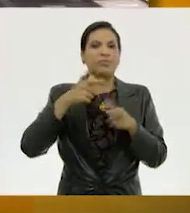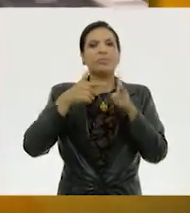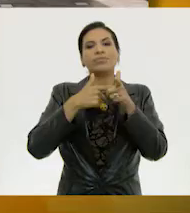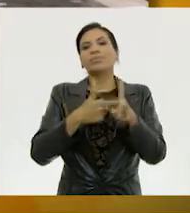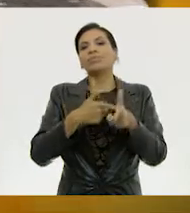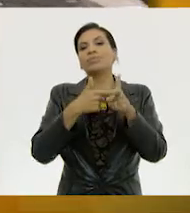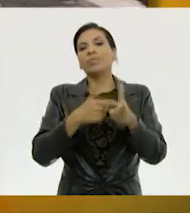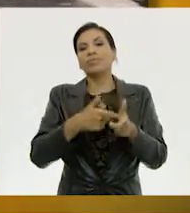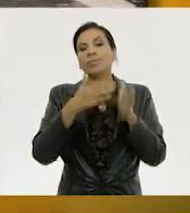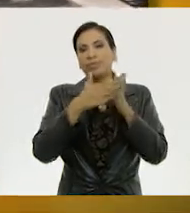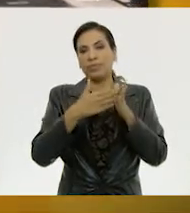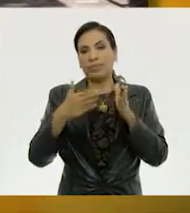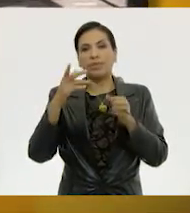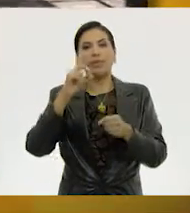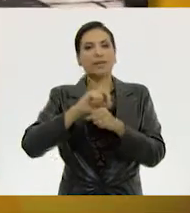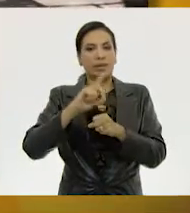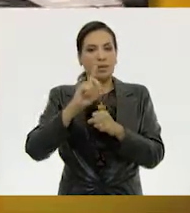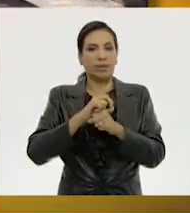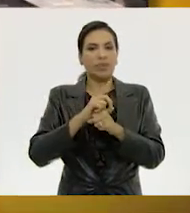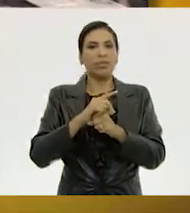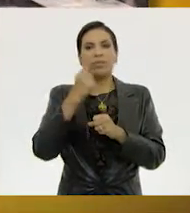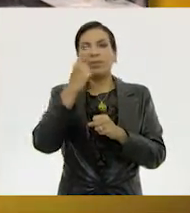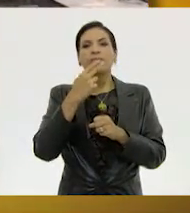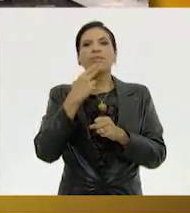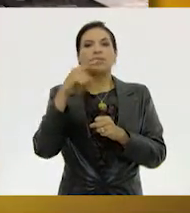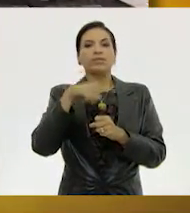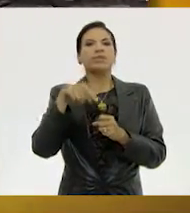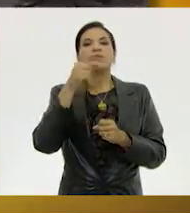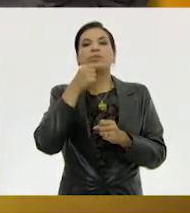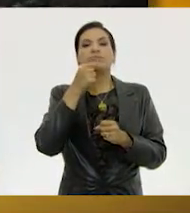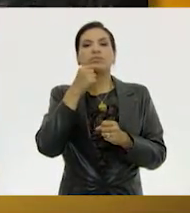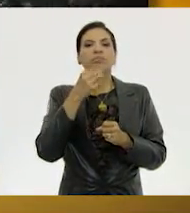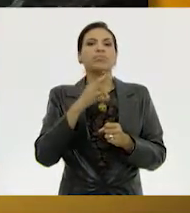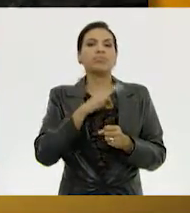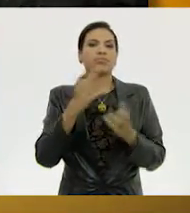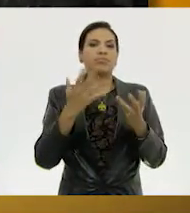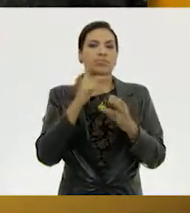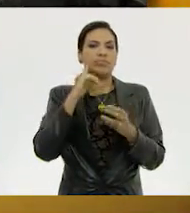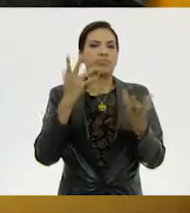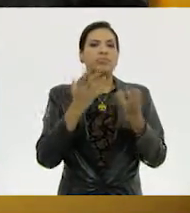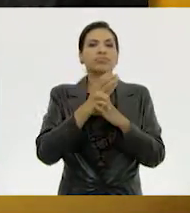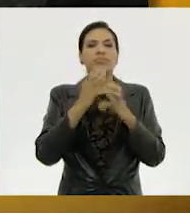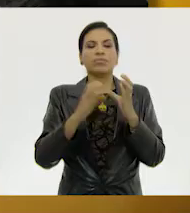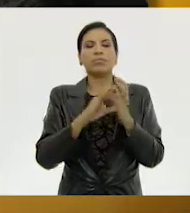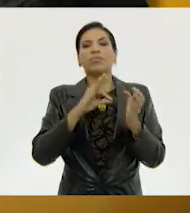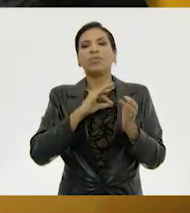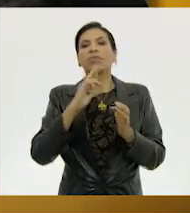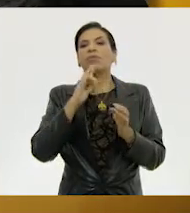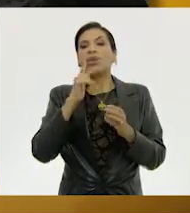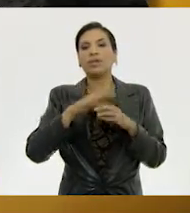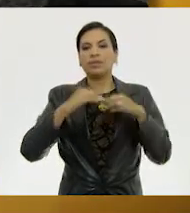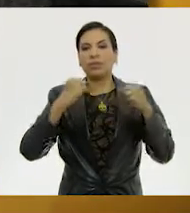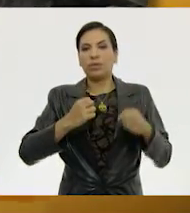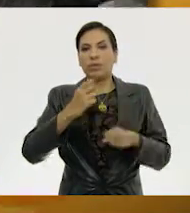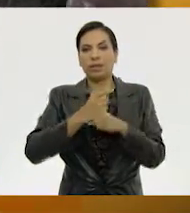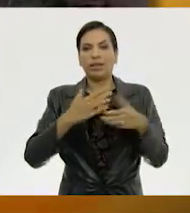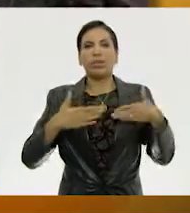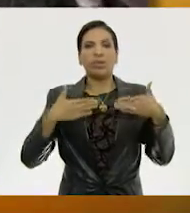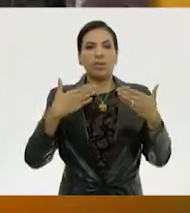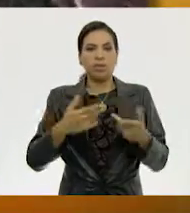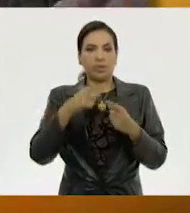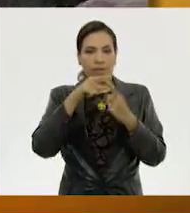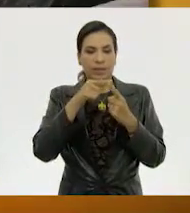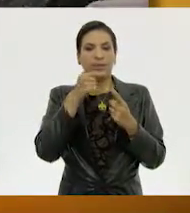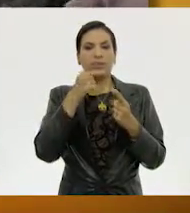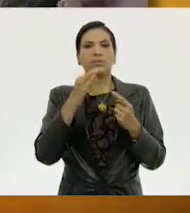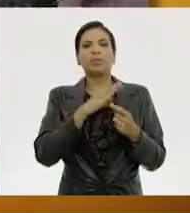continua en el transcurso de los días, que permite a los pequeños fijar modo de hacer secuencias, que les proporciona seguridad y confianza en sí mismos